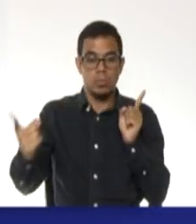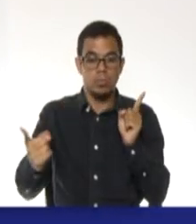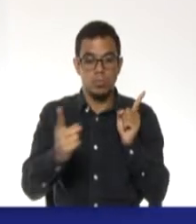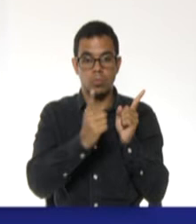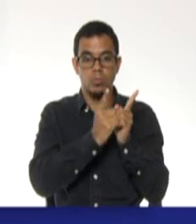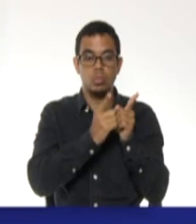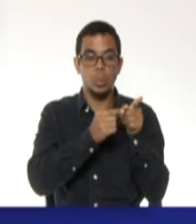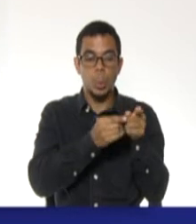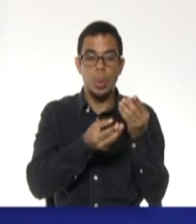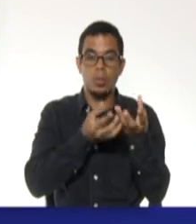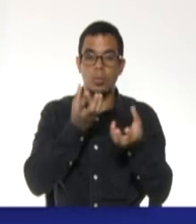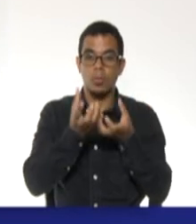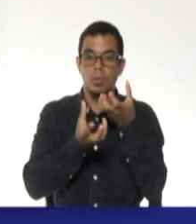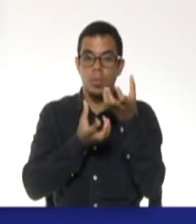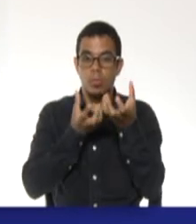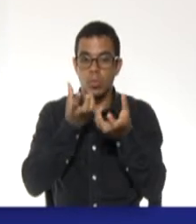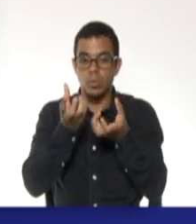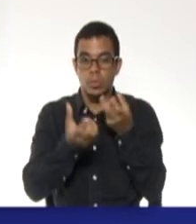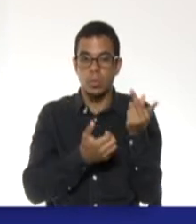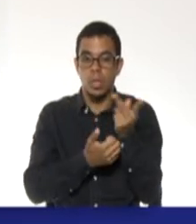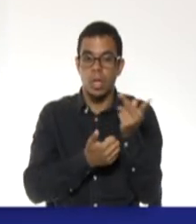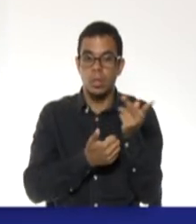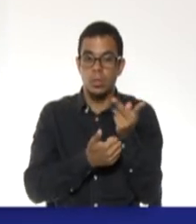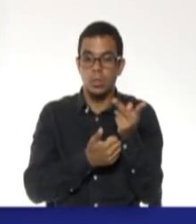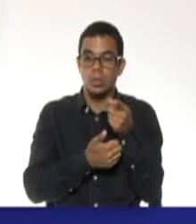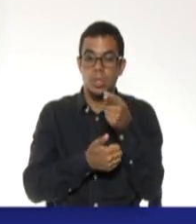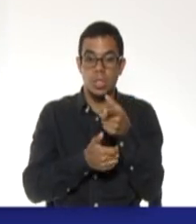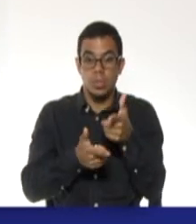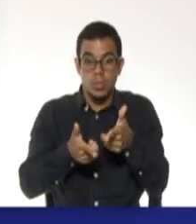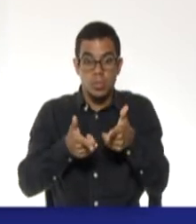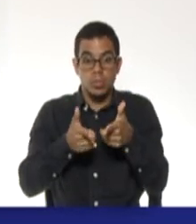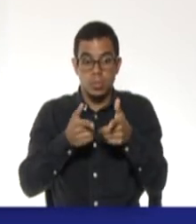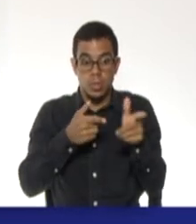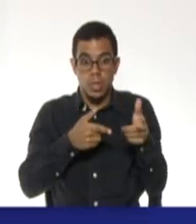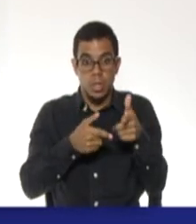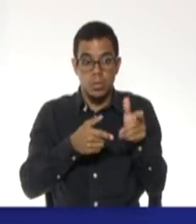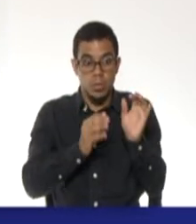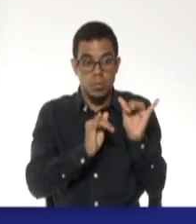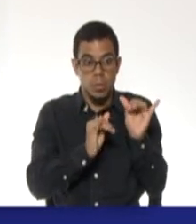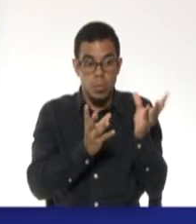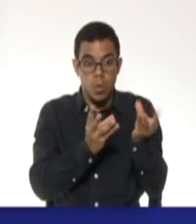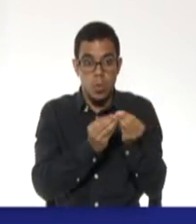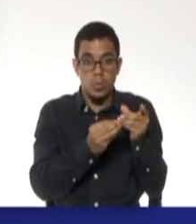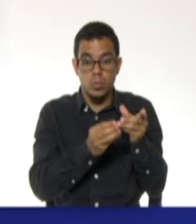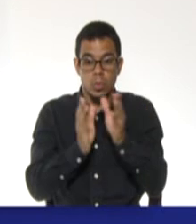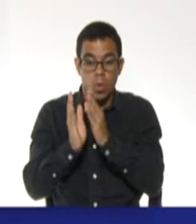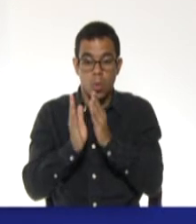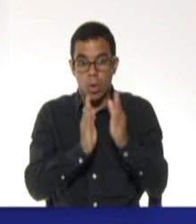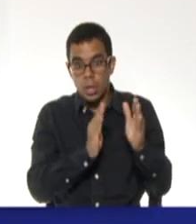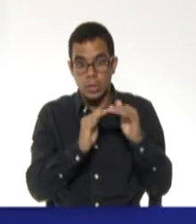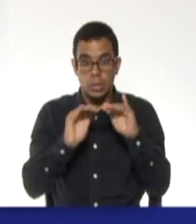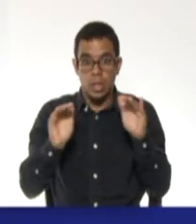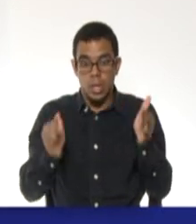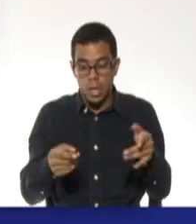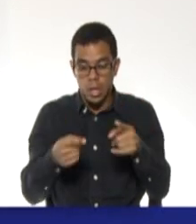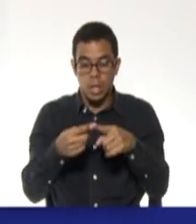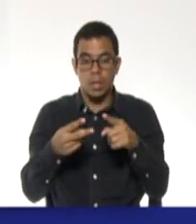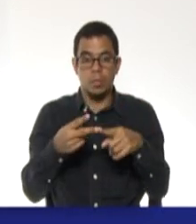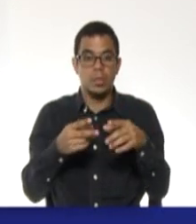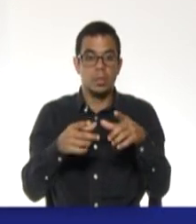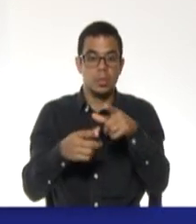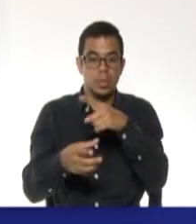alimentos. Asimismo, permitirles que ellos puedan, junto con nosotros, organizar la mesa, colocar